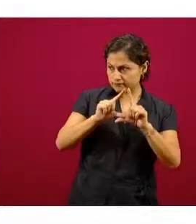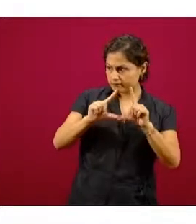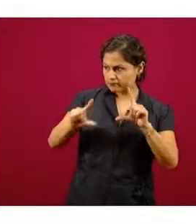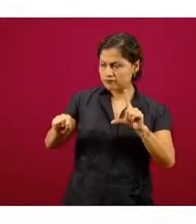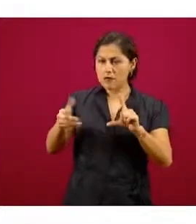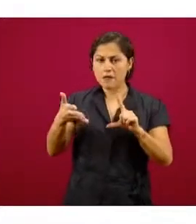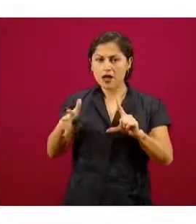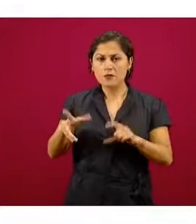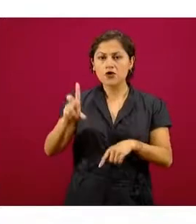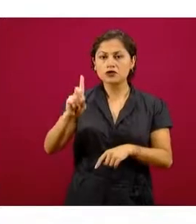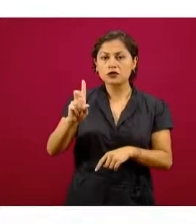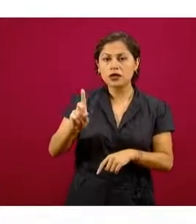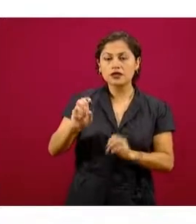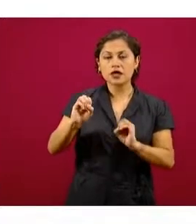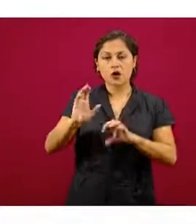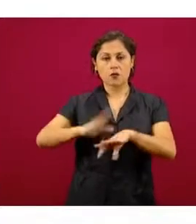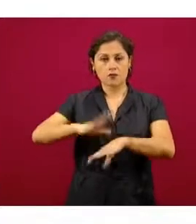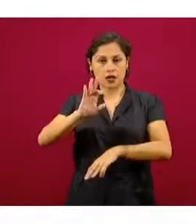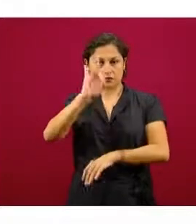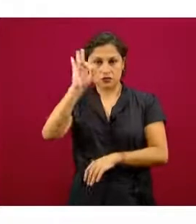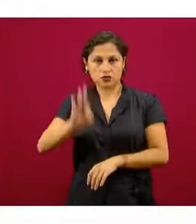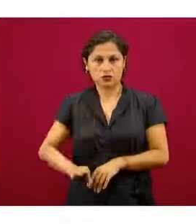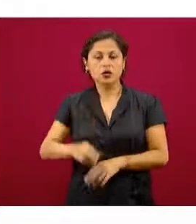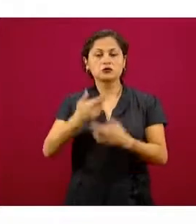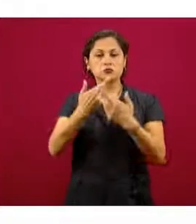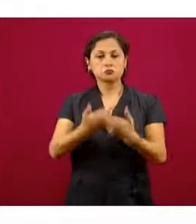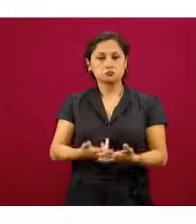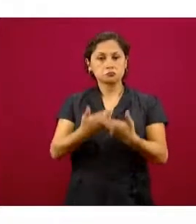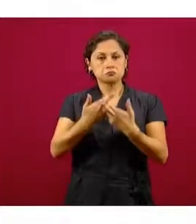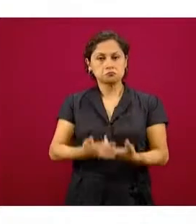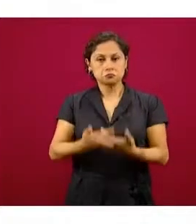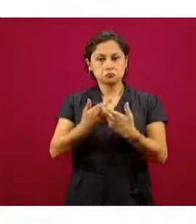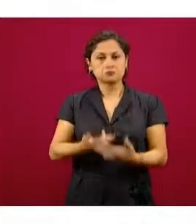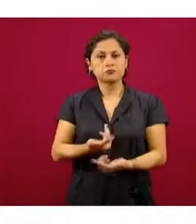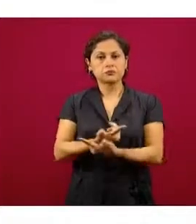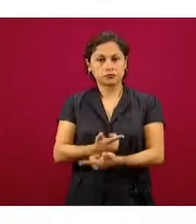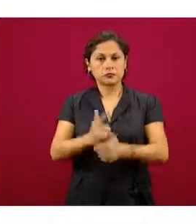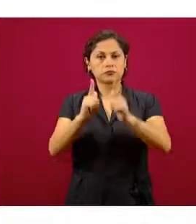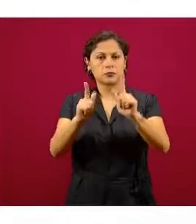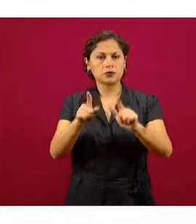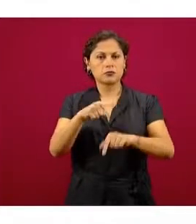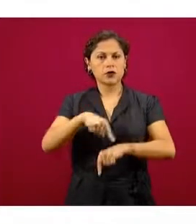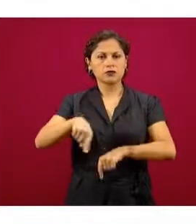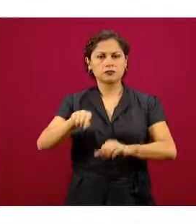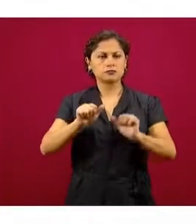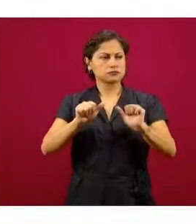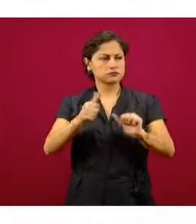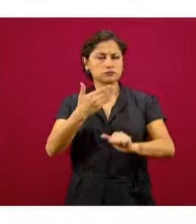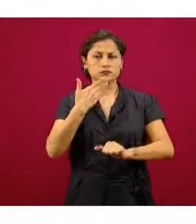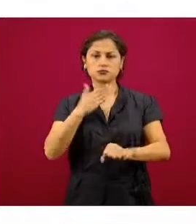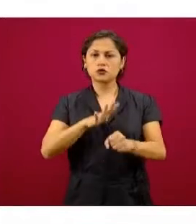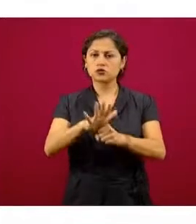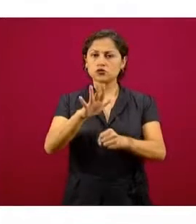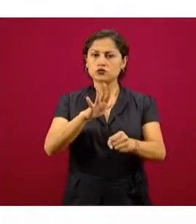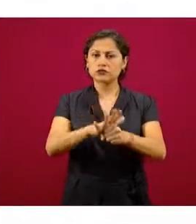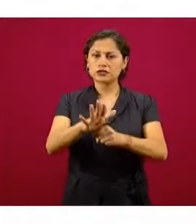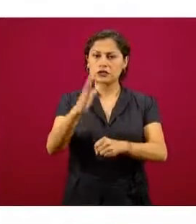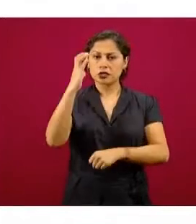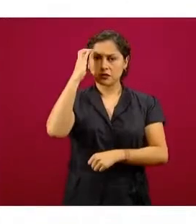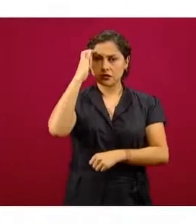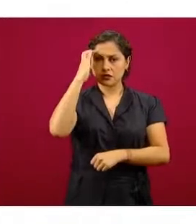más de disponibilidad, lo que quiere decir que están dentro del rango de seguridad que está definido para este